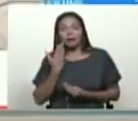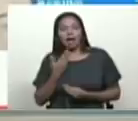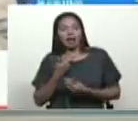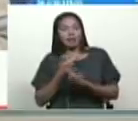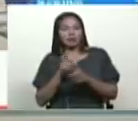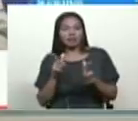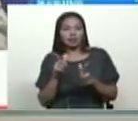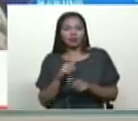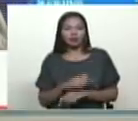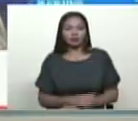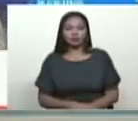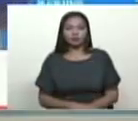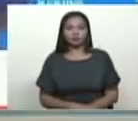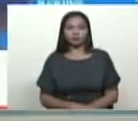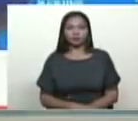libertadoras.